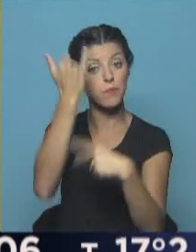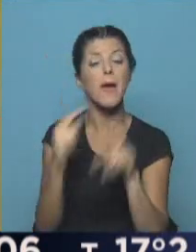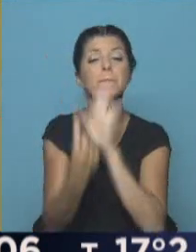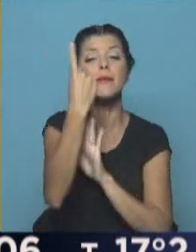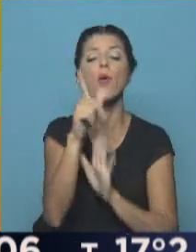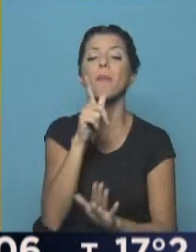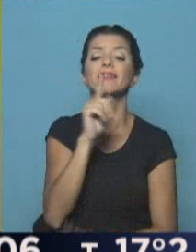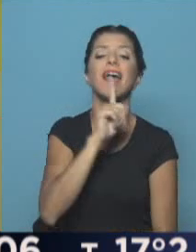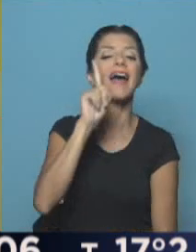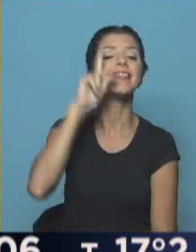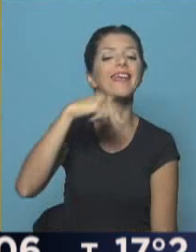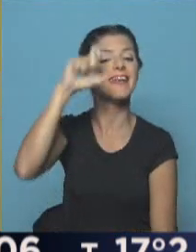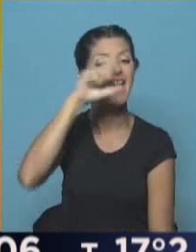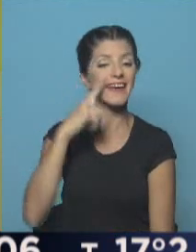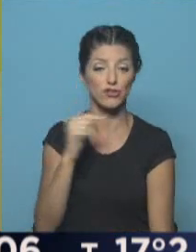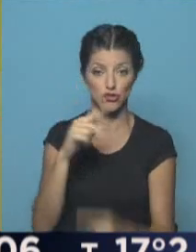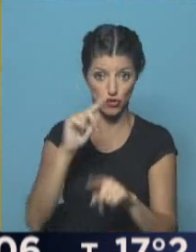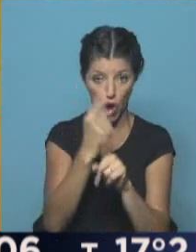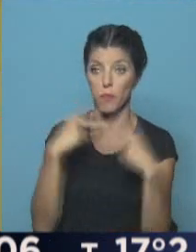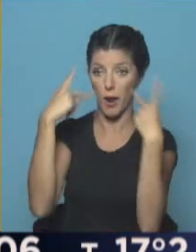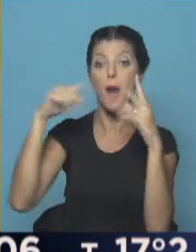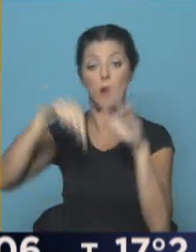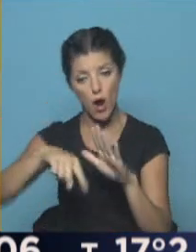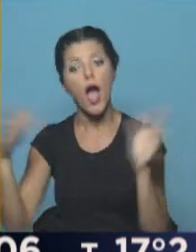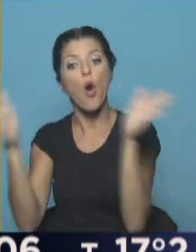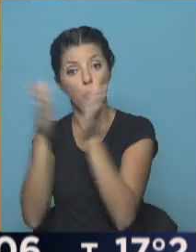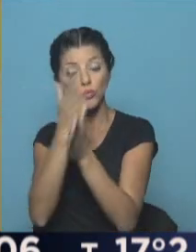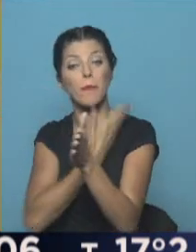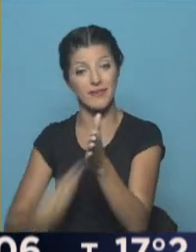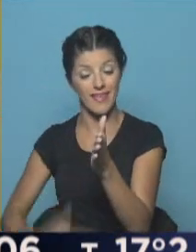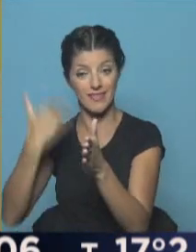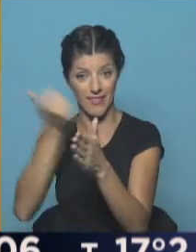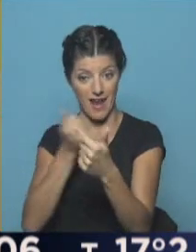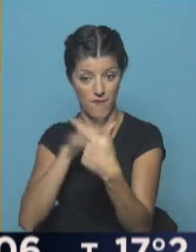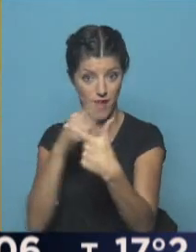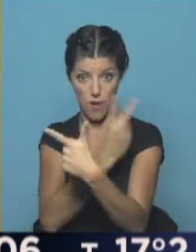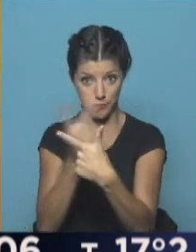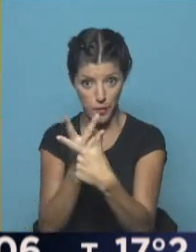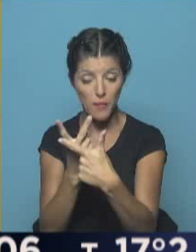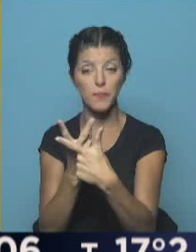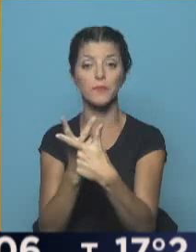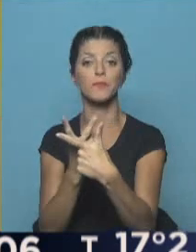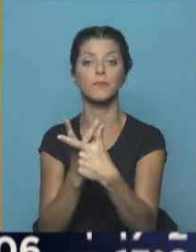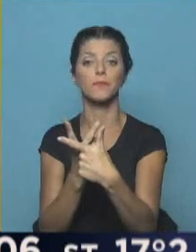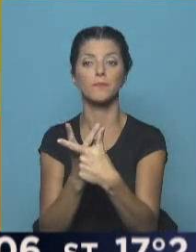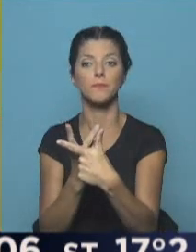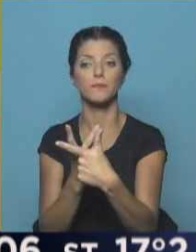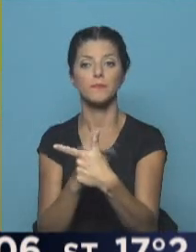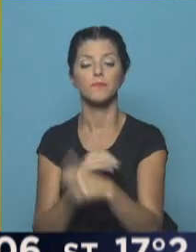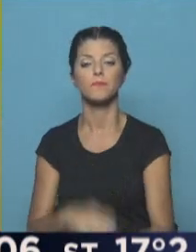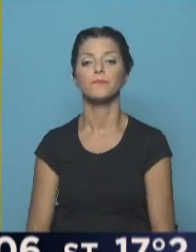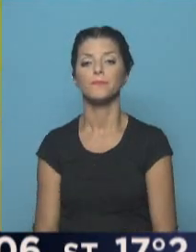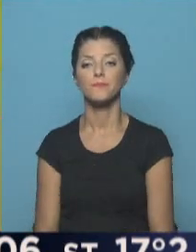Tinelli, ahora lo hará con Tapia, porque uno iba vía aérea con una